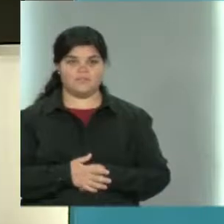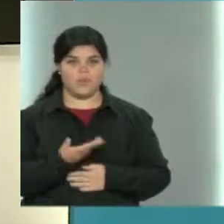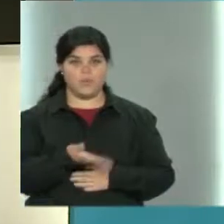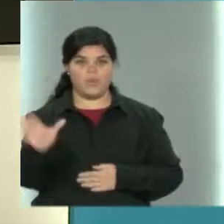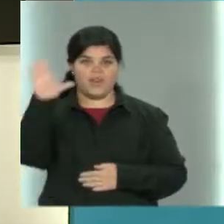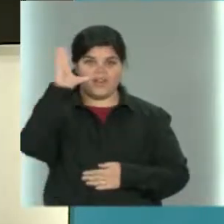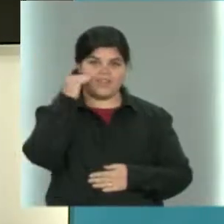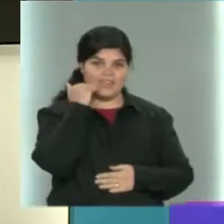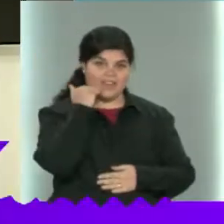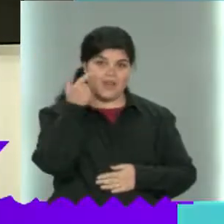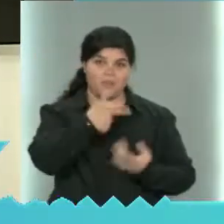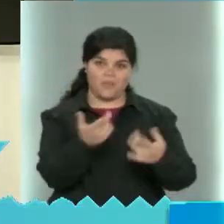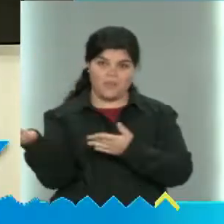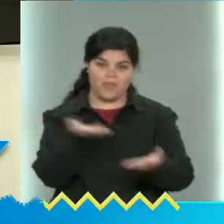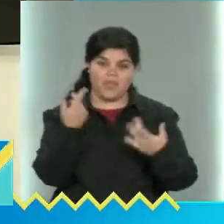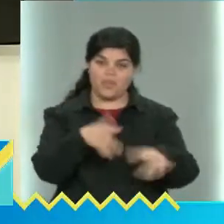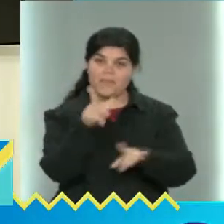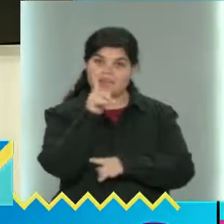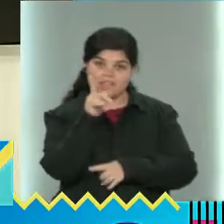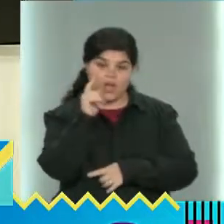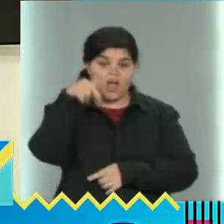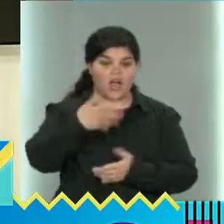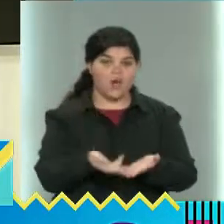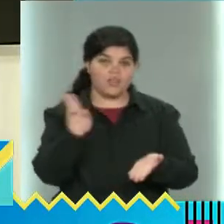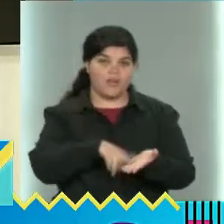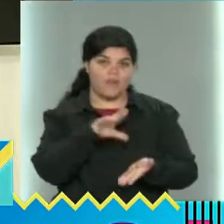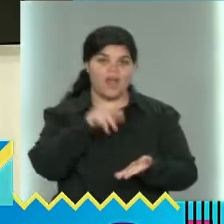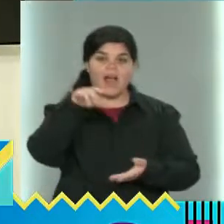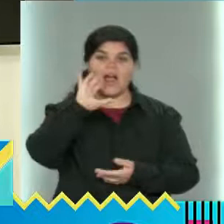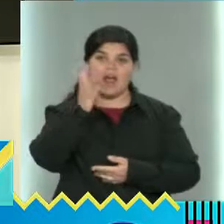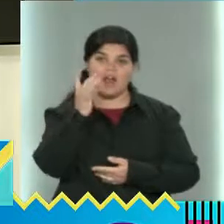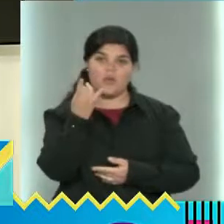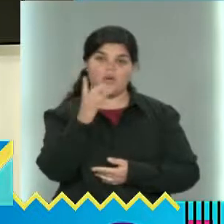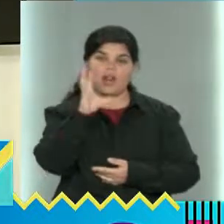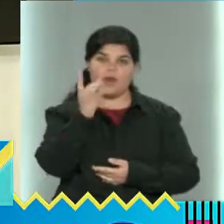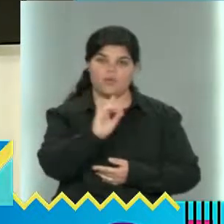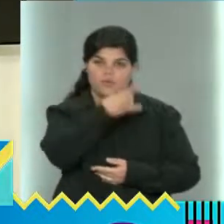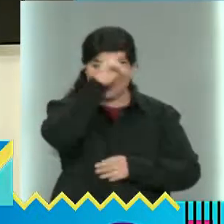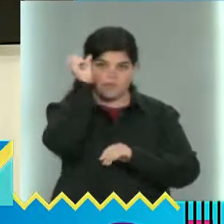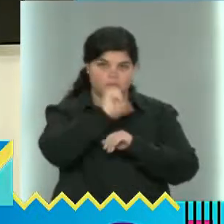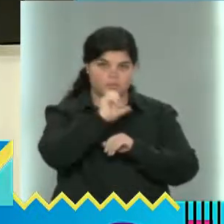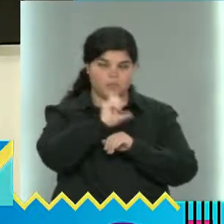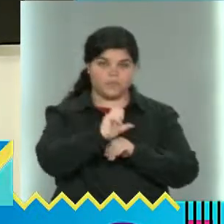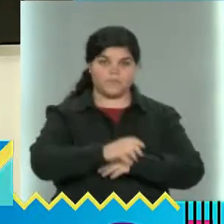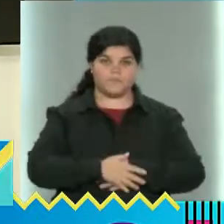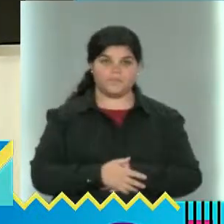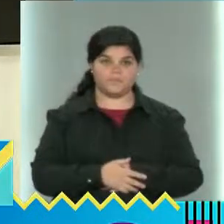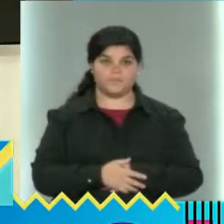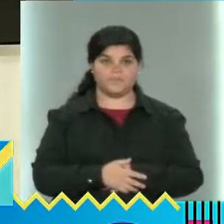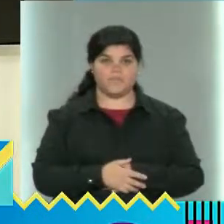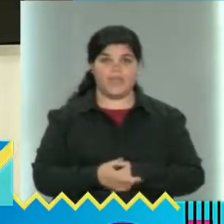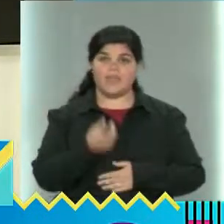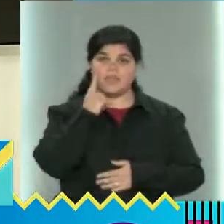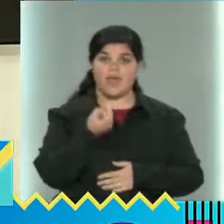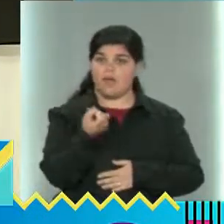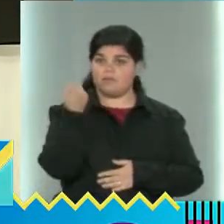Buenas tardes, bienvenidos a Distintos Parecidos, una vez más en la pantalla de Señal U, el canal de la Universidad Nacional de Cuyo.